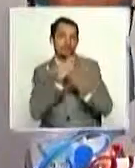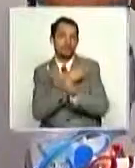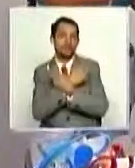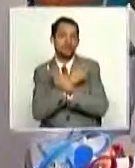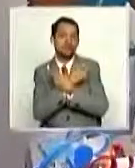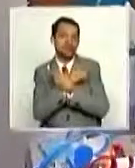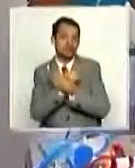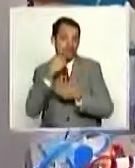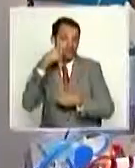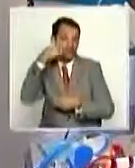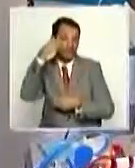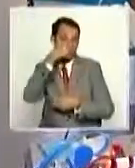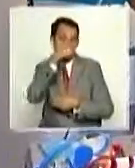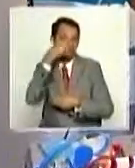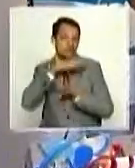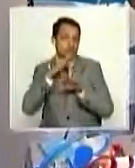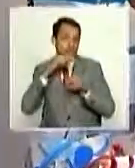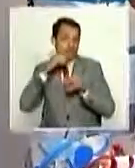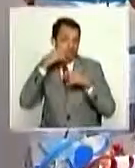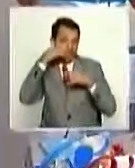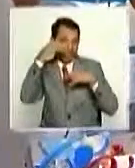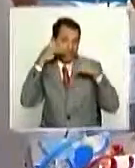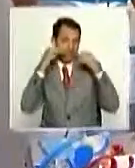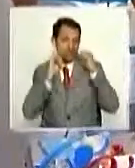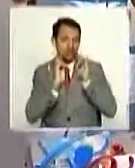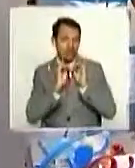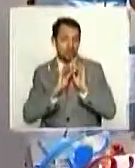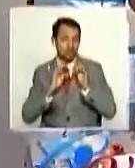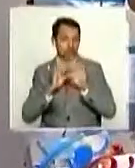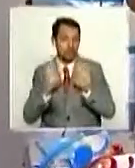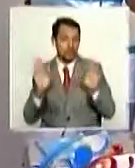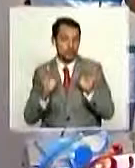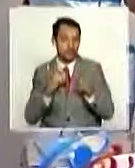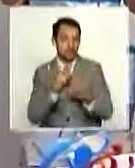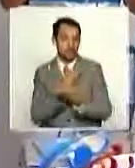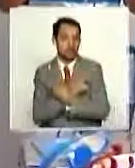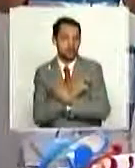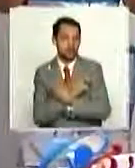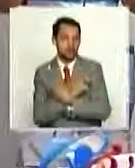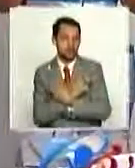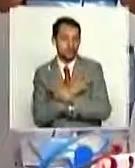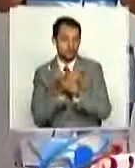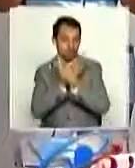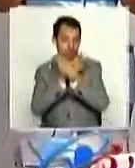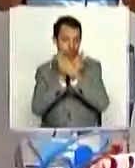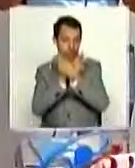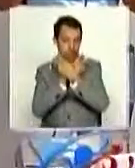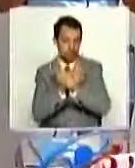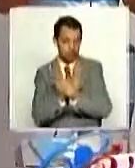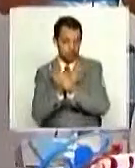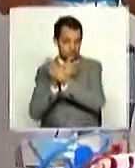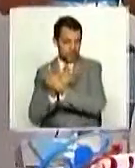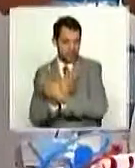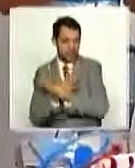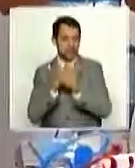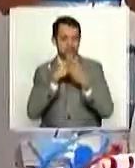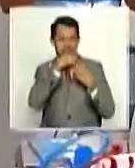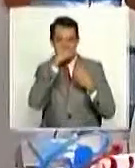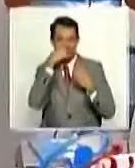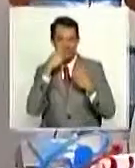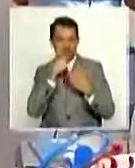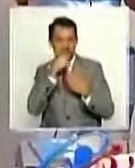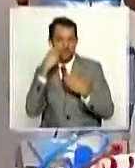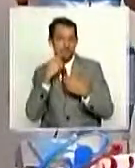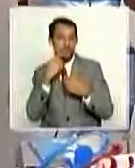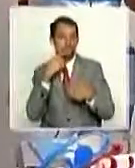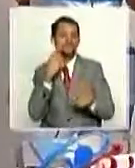solamente estamos viendo clínicamente, vemos un reborde, que se llama así, toda la partecita del hueso, del paladar, y